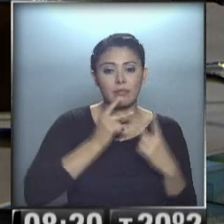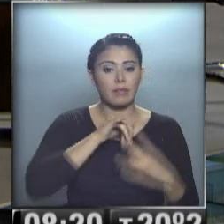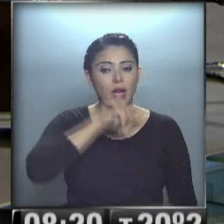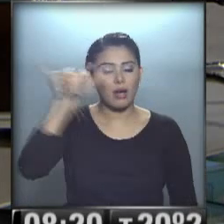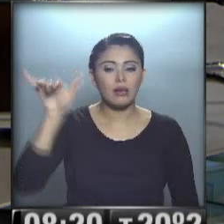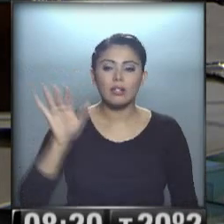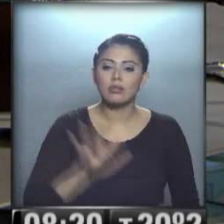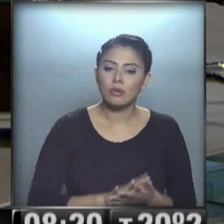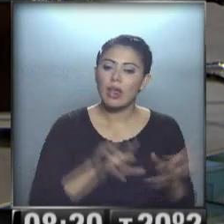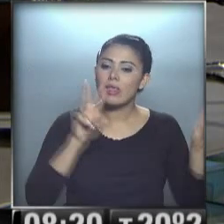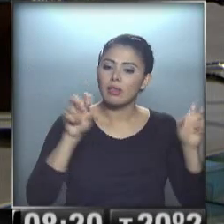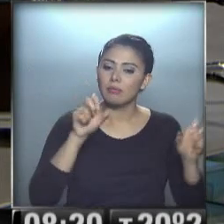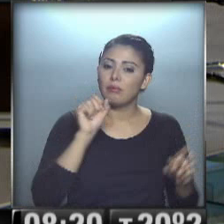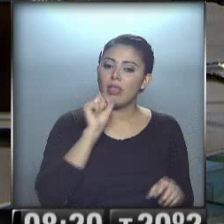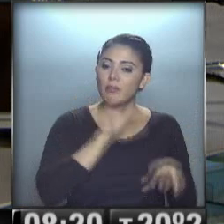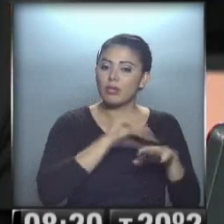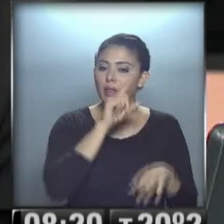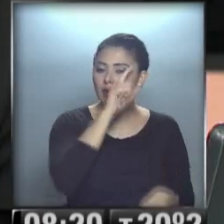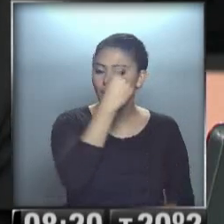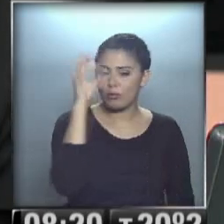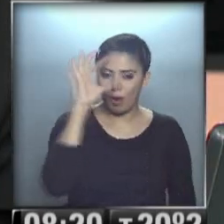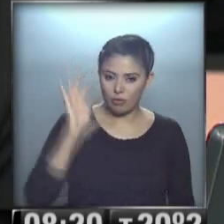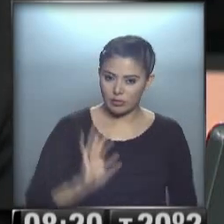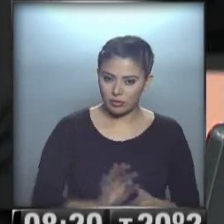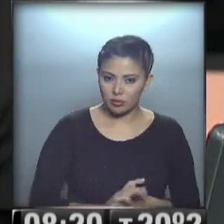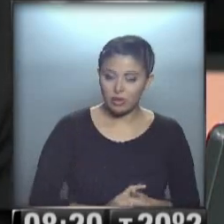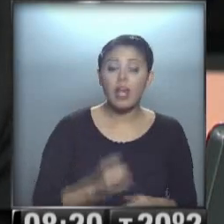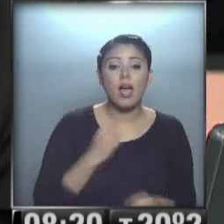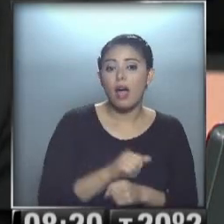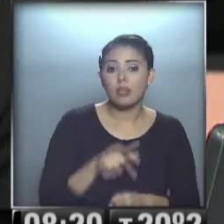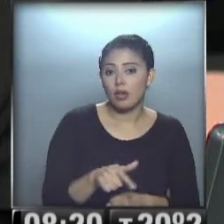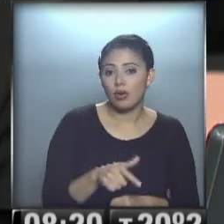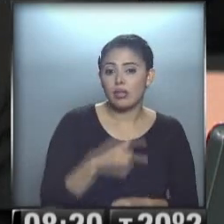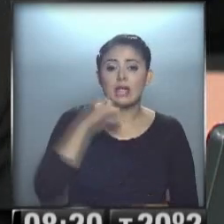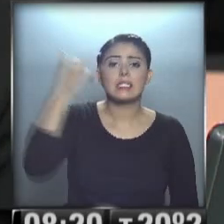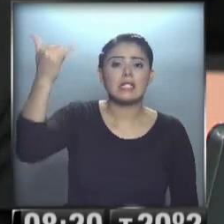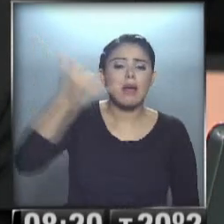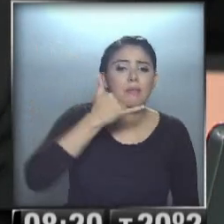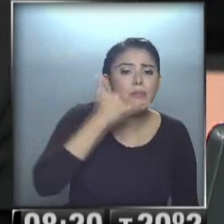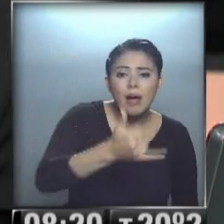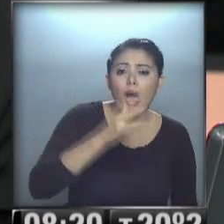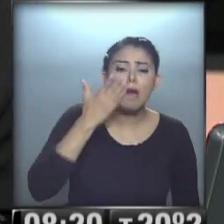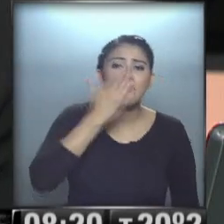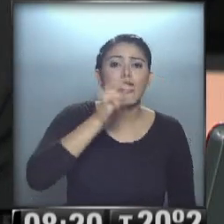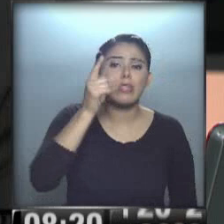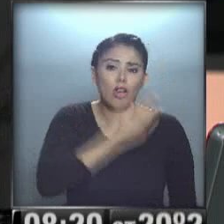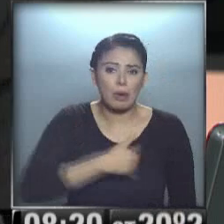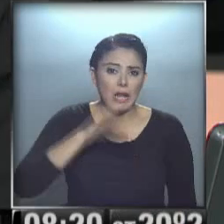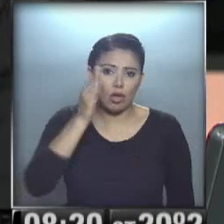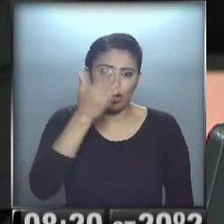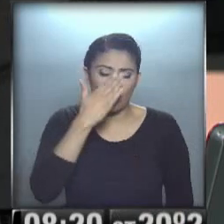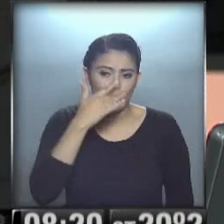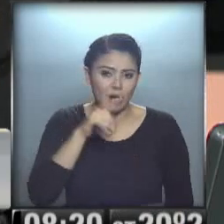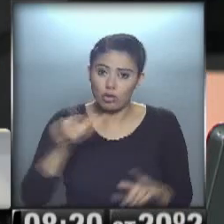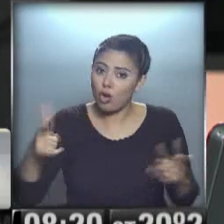con respecto al tema de la autonomía provincial y que no tuvo hasta ahora ningún llamado ningún pedido del gobernador de la provincia de Córdoba